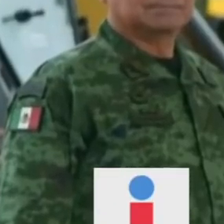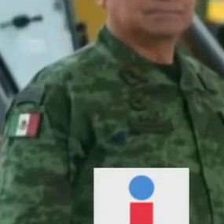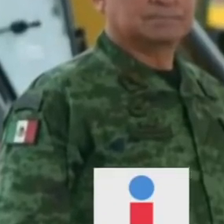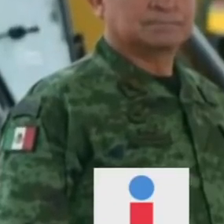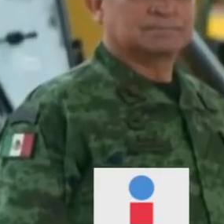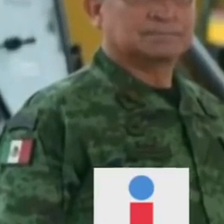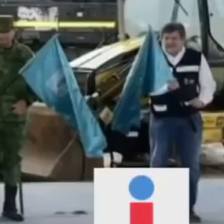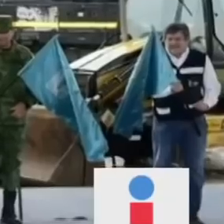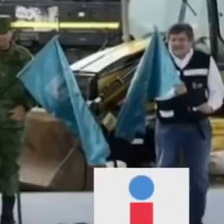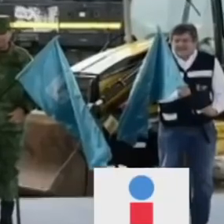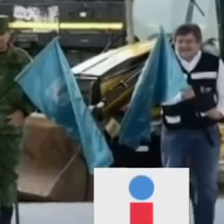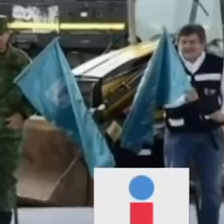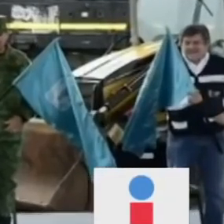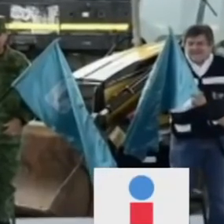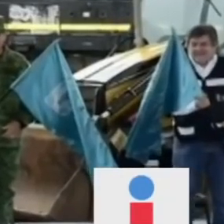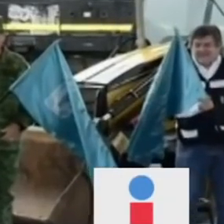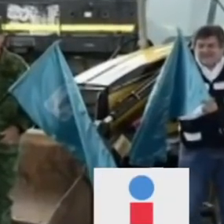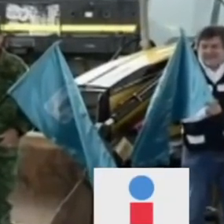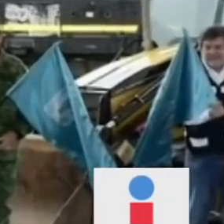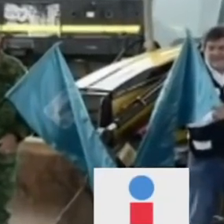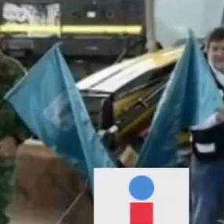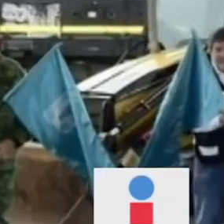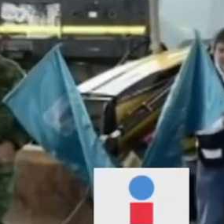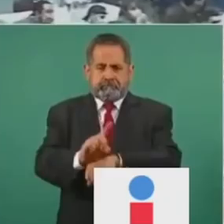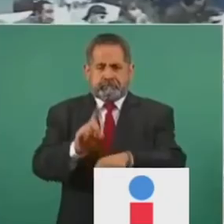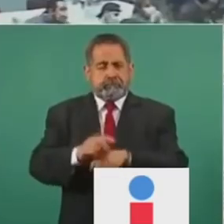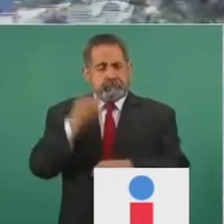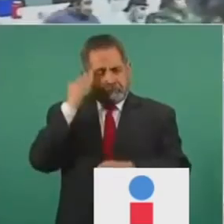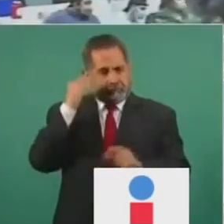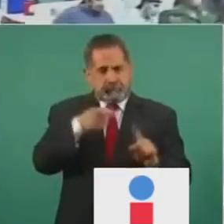Maya, instalaciones del Banco de Bienestar